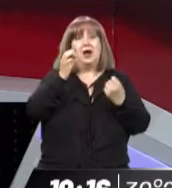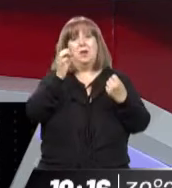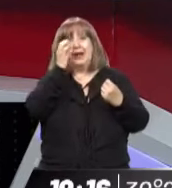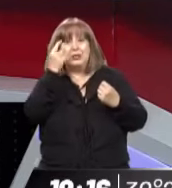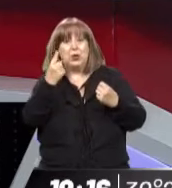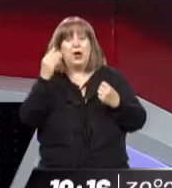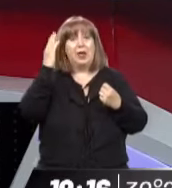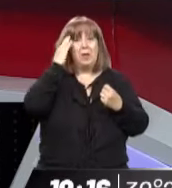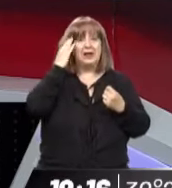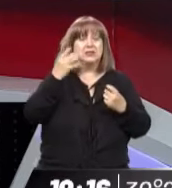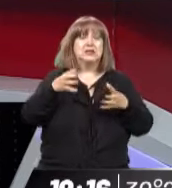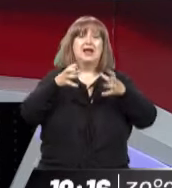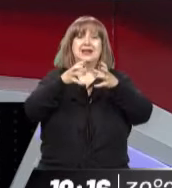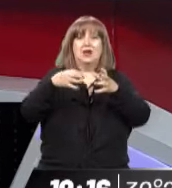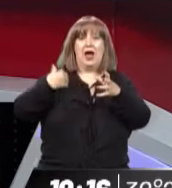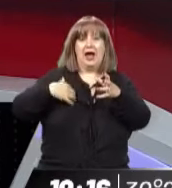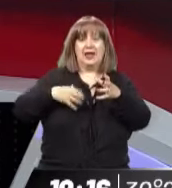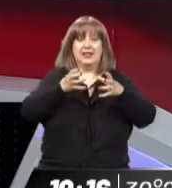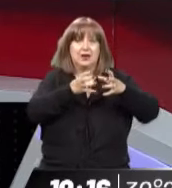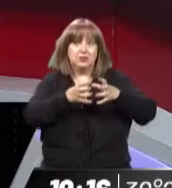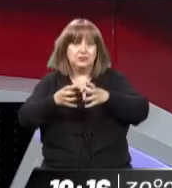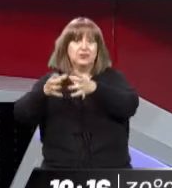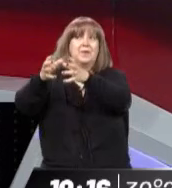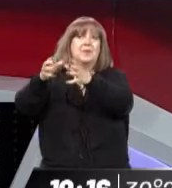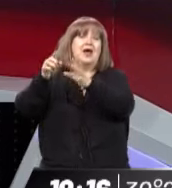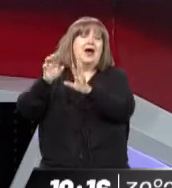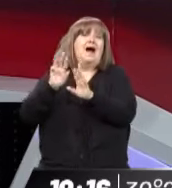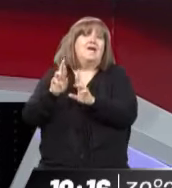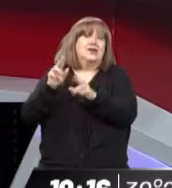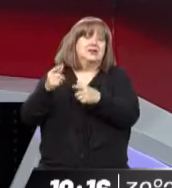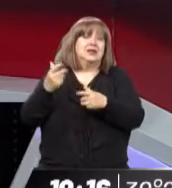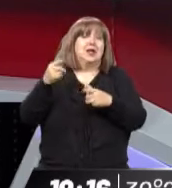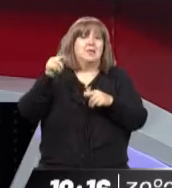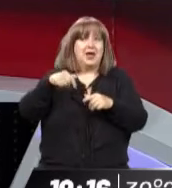jugando nuevamente la selección argentina. Lo que se habla, habrá que ver si la podemos tener a la selección de